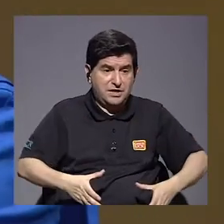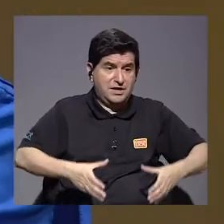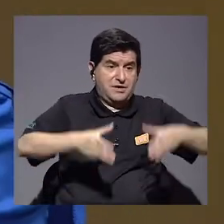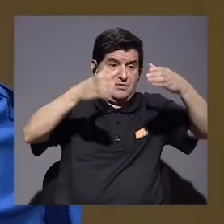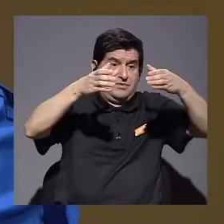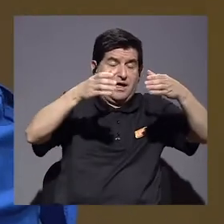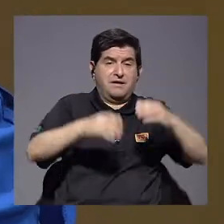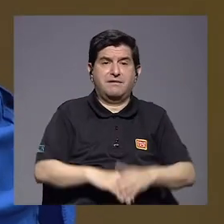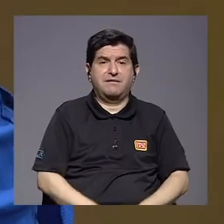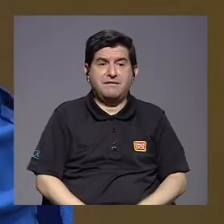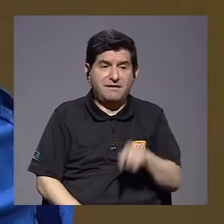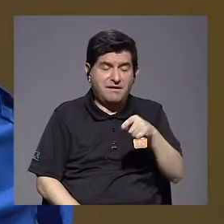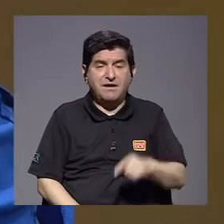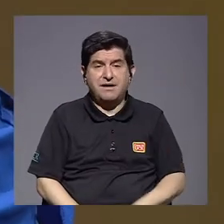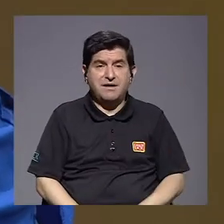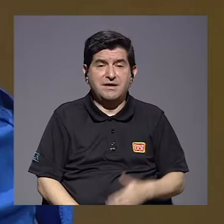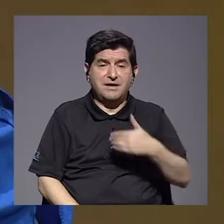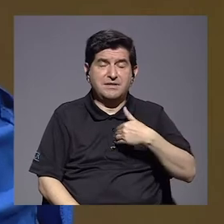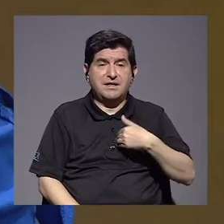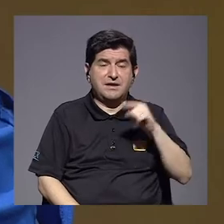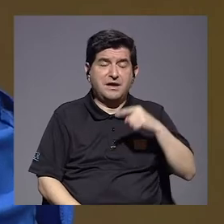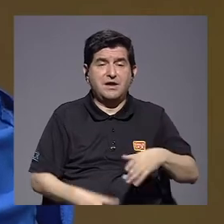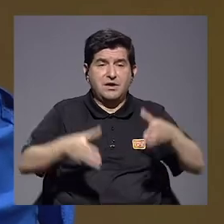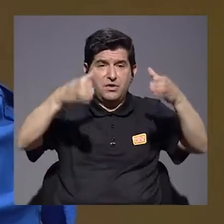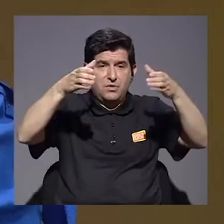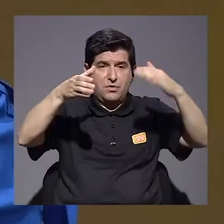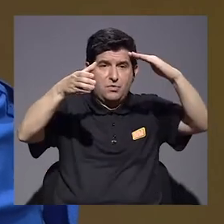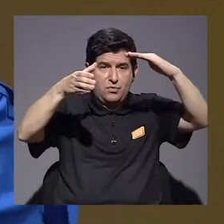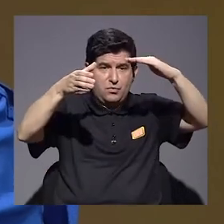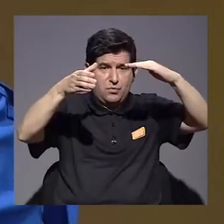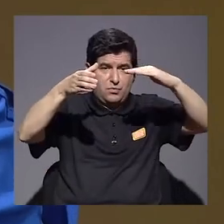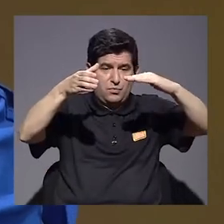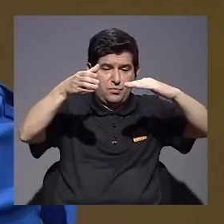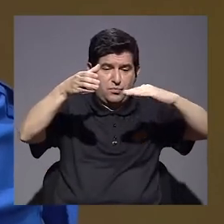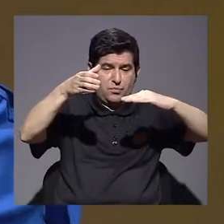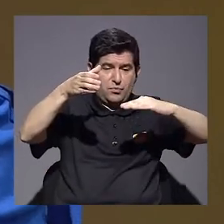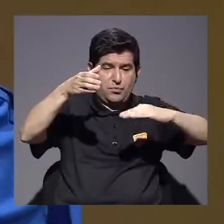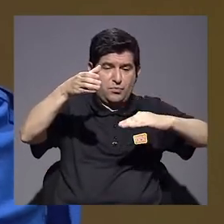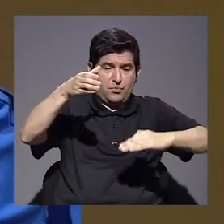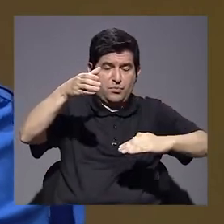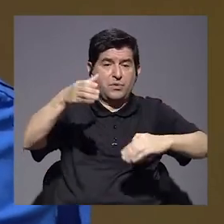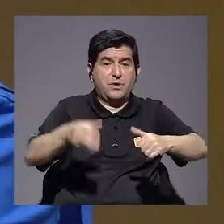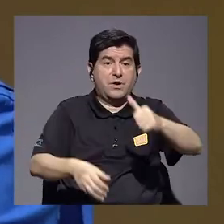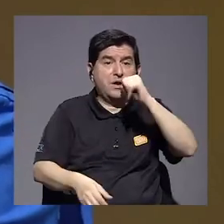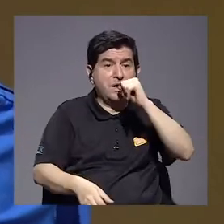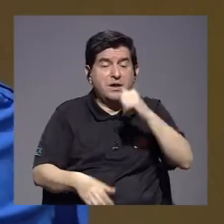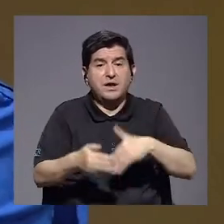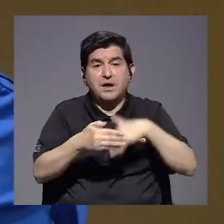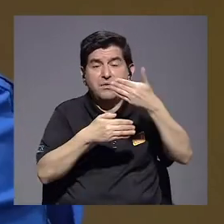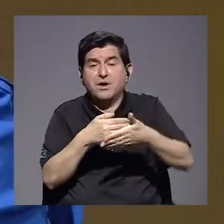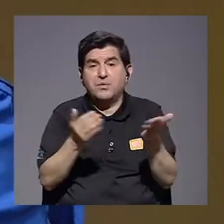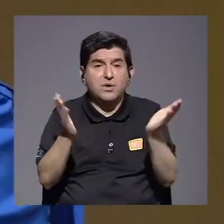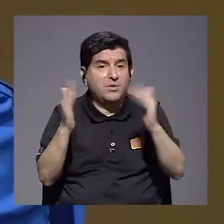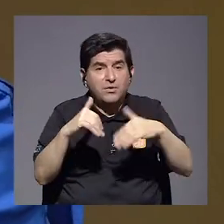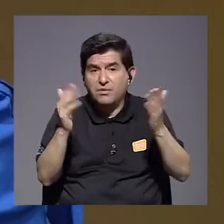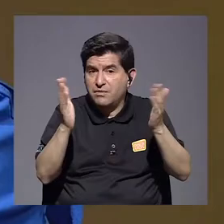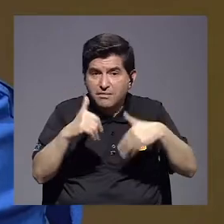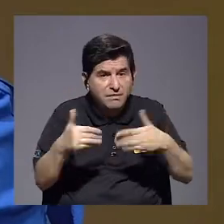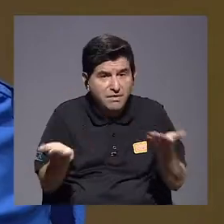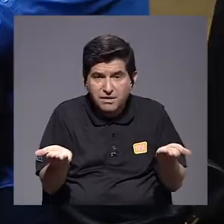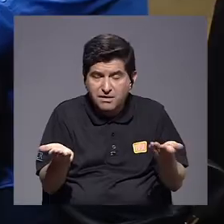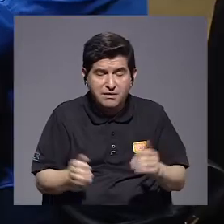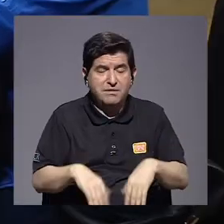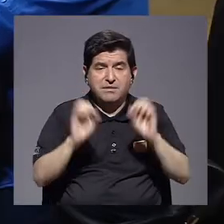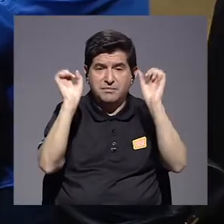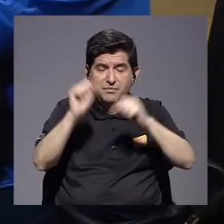tanque, lógicamente el tanque tiene un nivel, el agua se consume y el agua después no